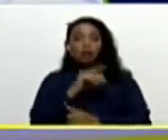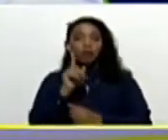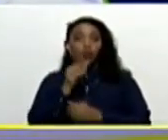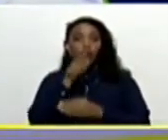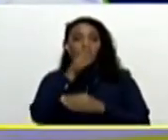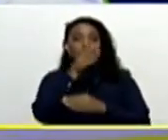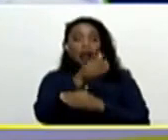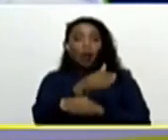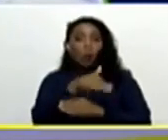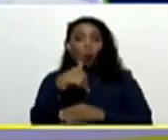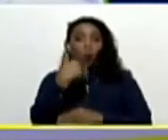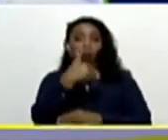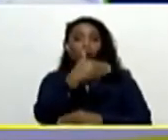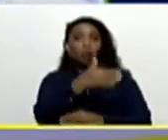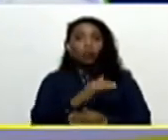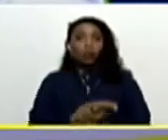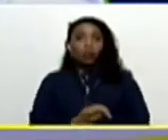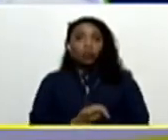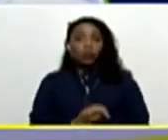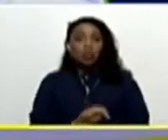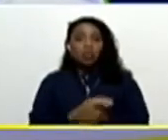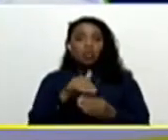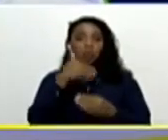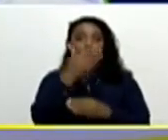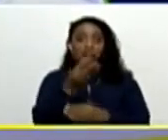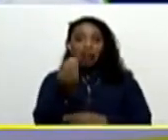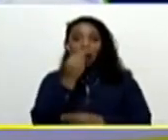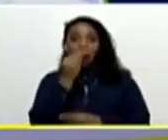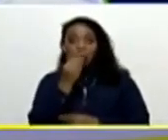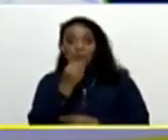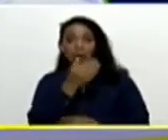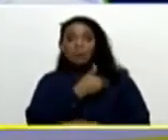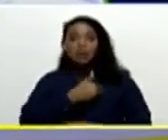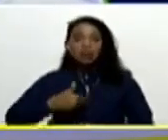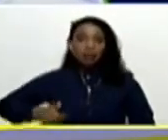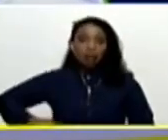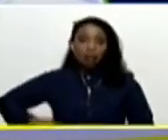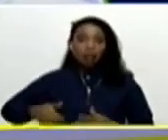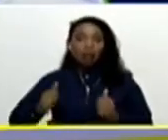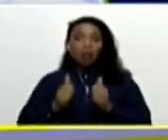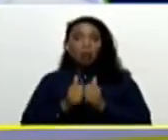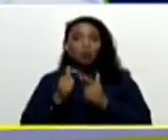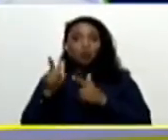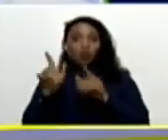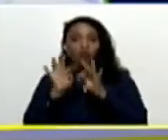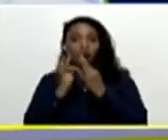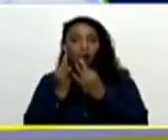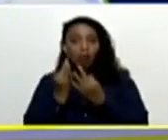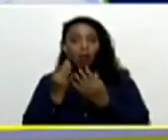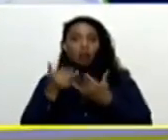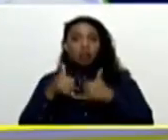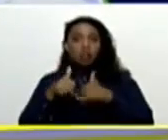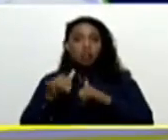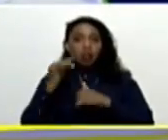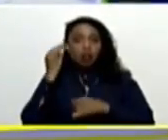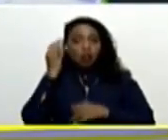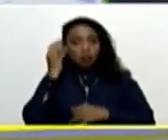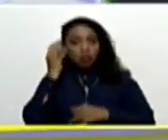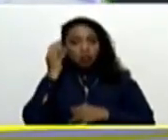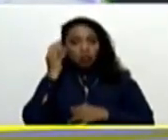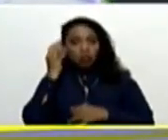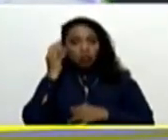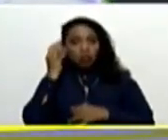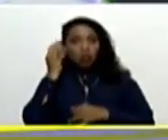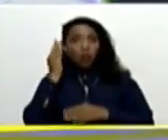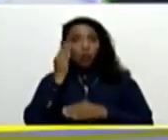y cuando después de la cena, donde estaba el presidente con su familia, con sus hijas, y